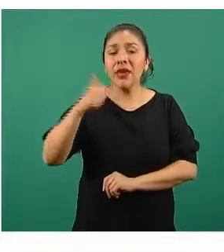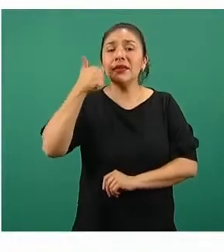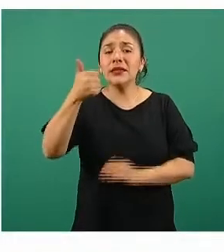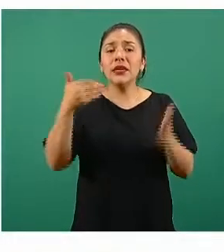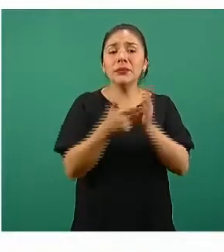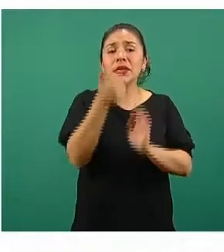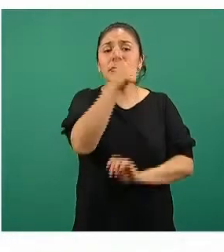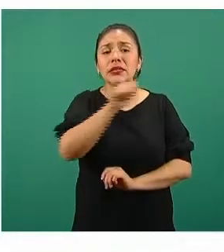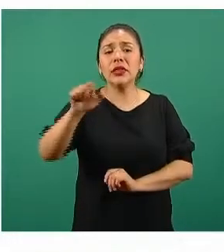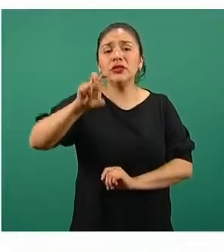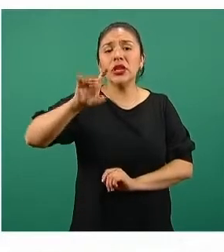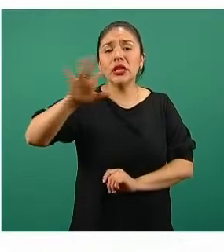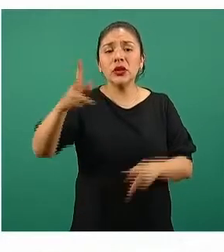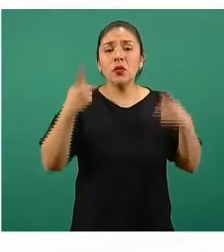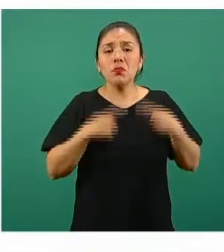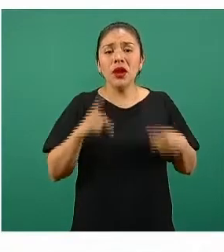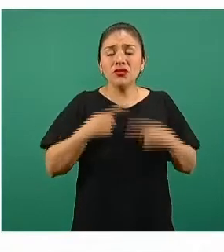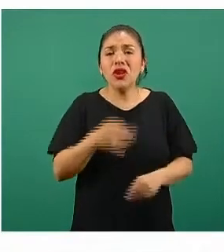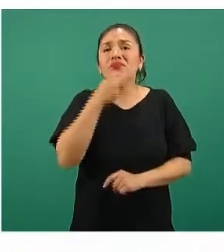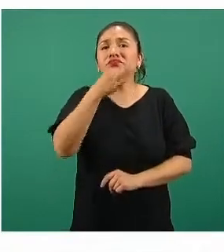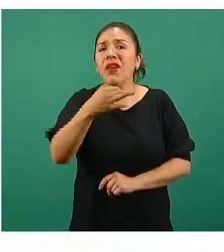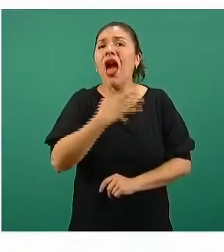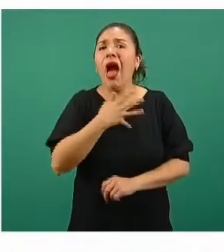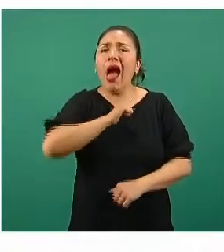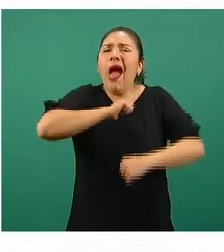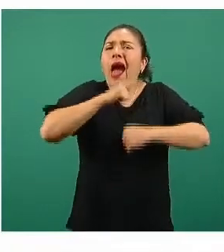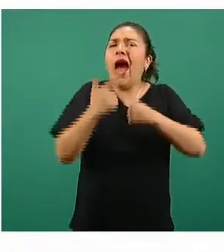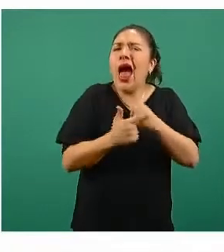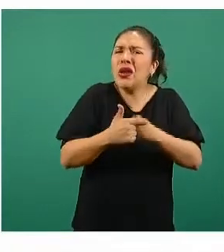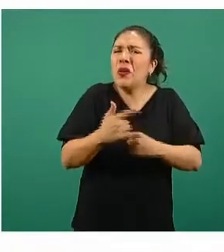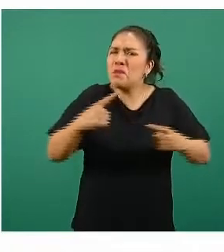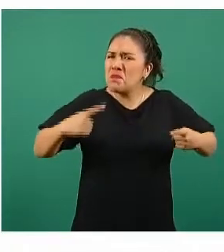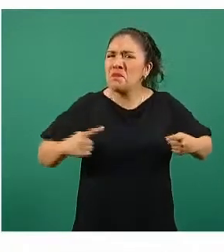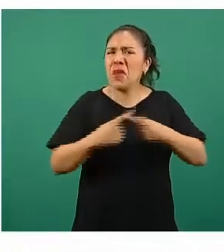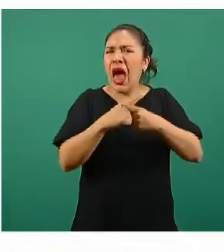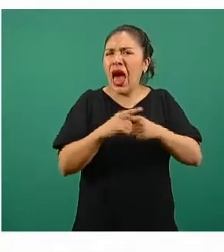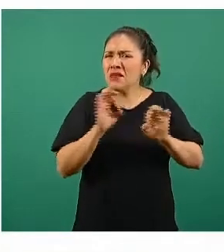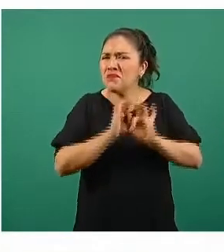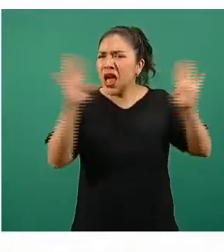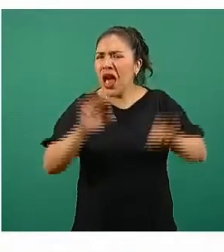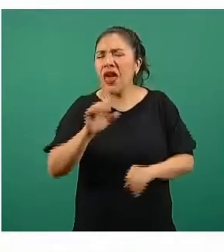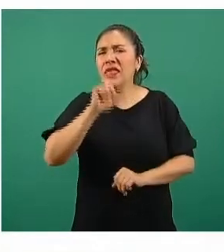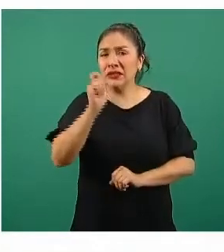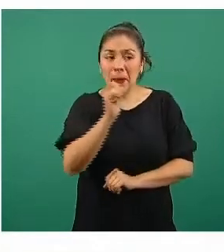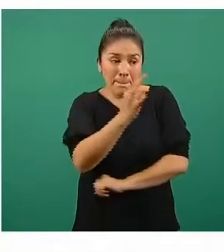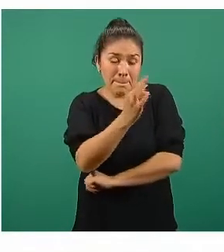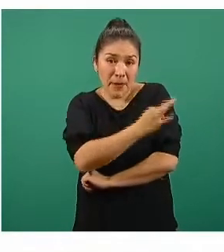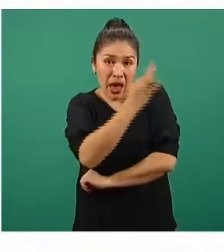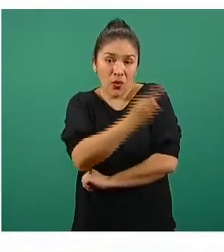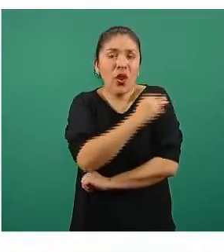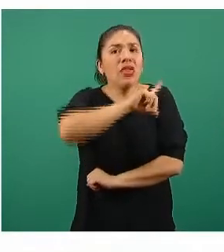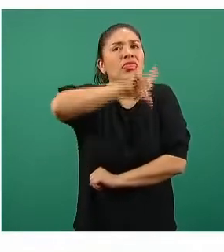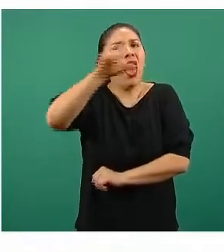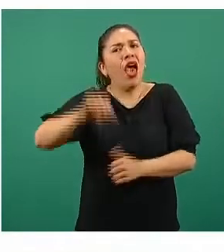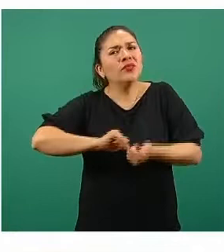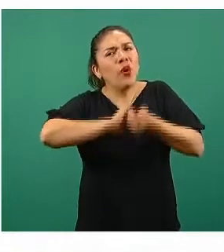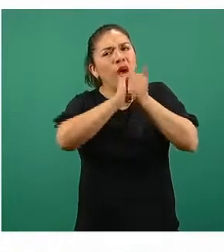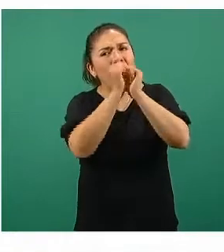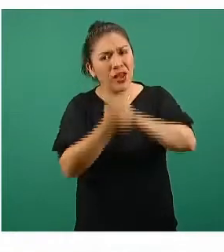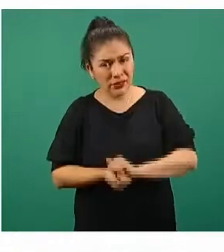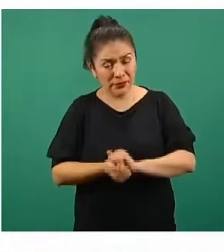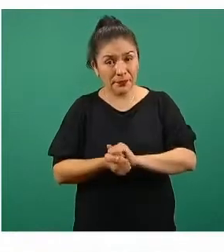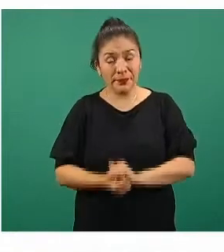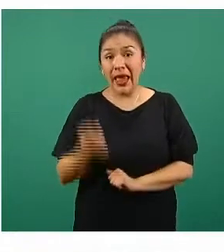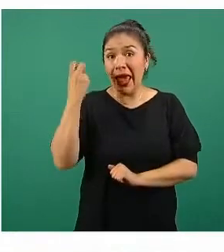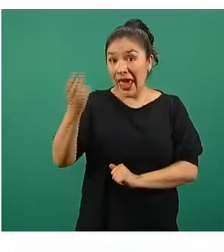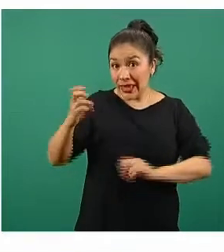6,635 personas que han reportado tener alguna reacción posterior a la vacunación.